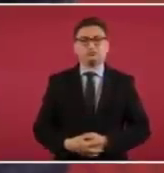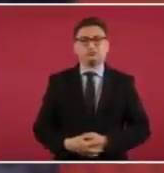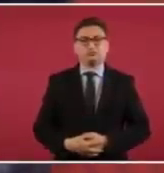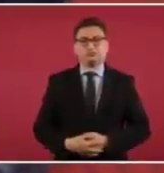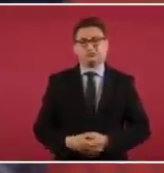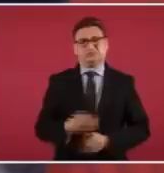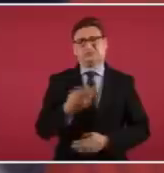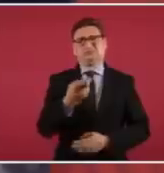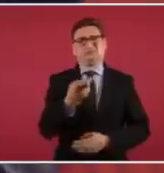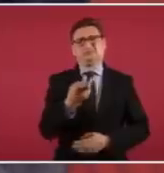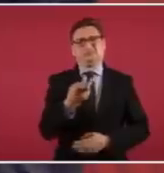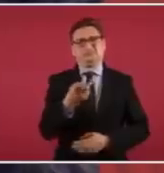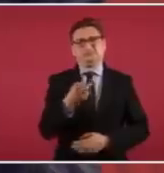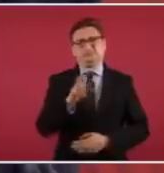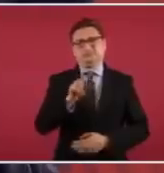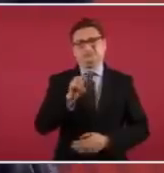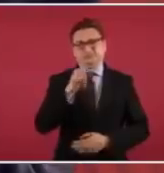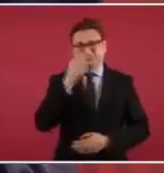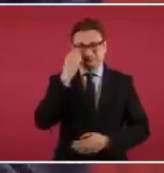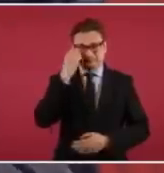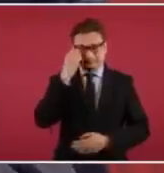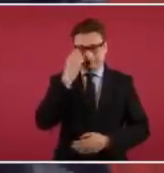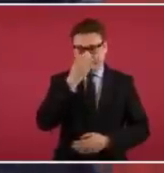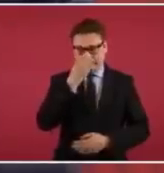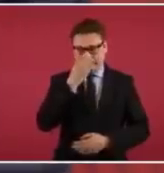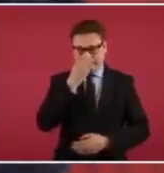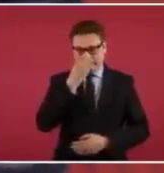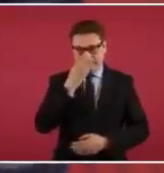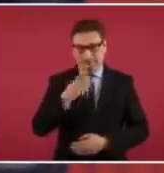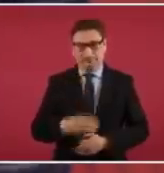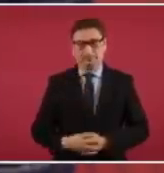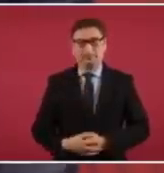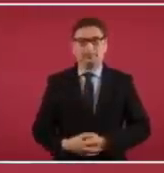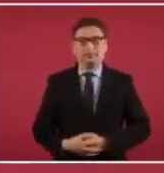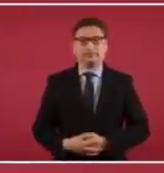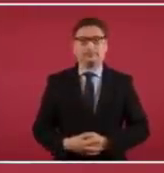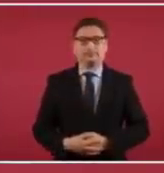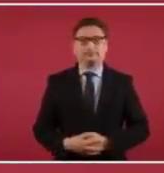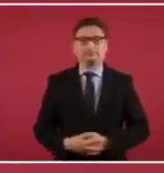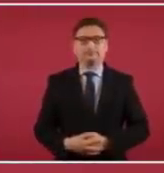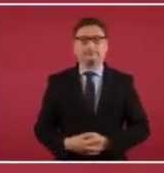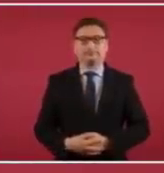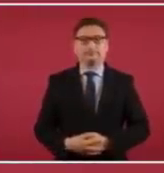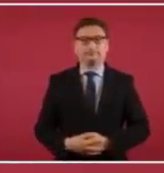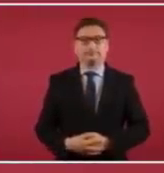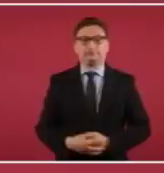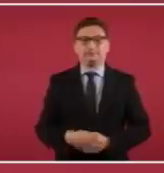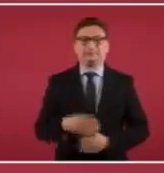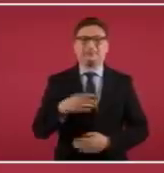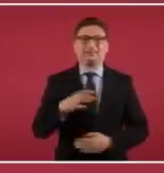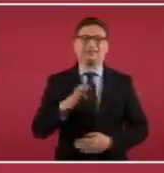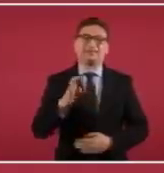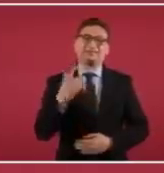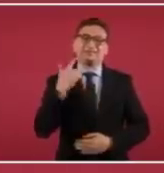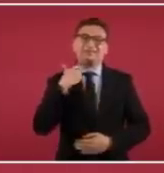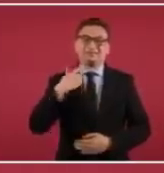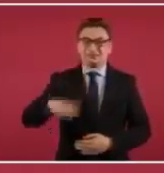Eso tiene que ver con una concepción muy conservadora.